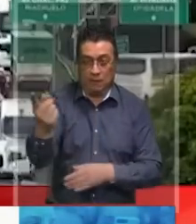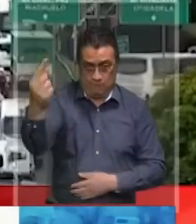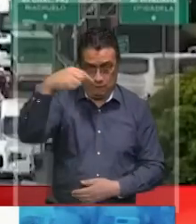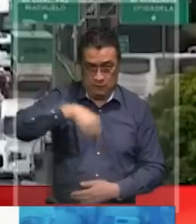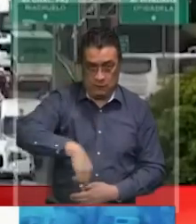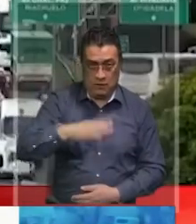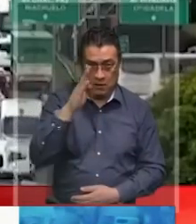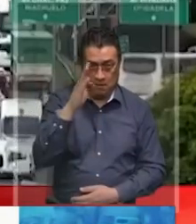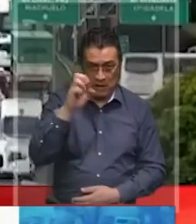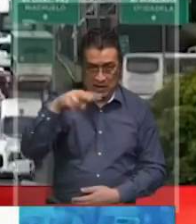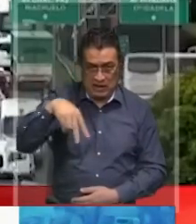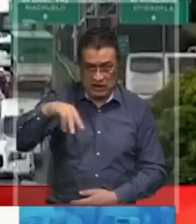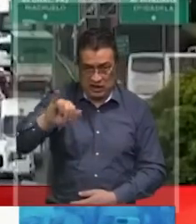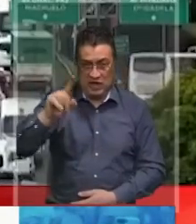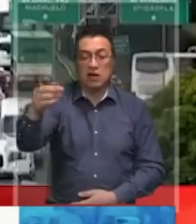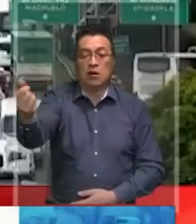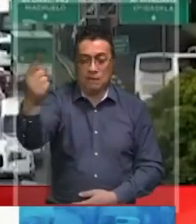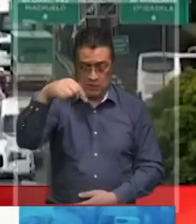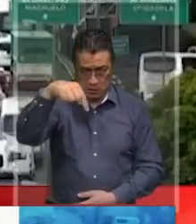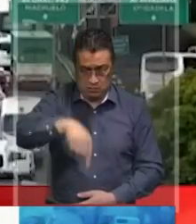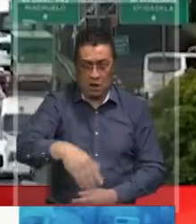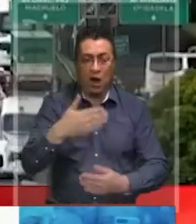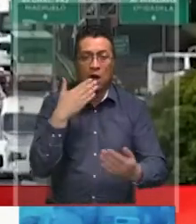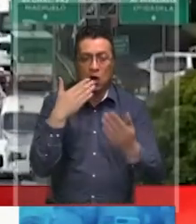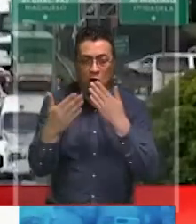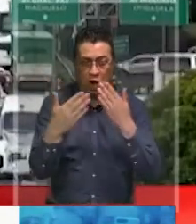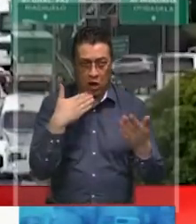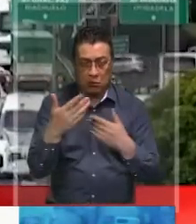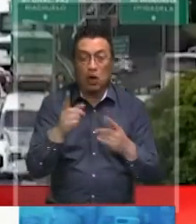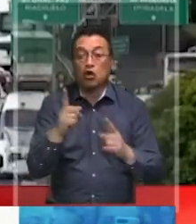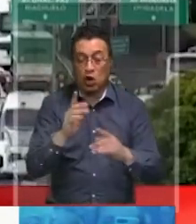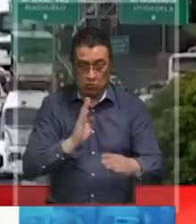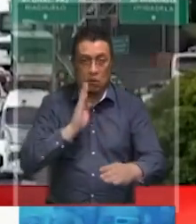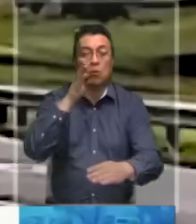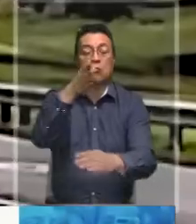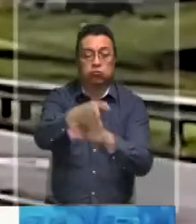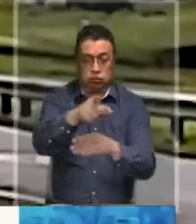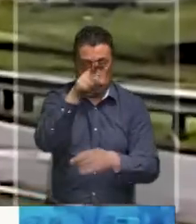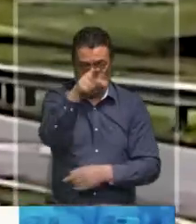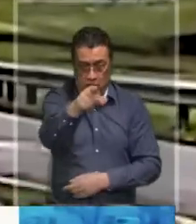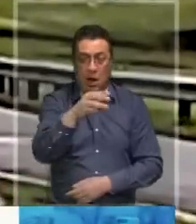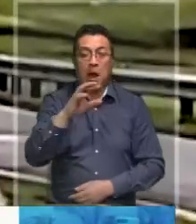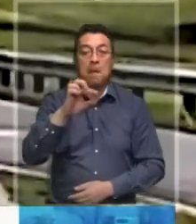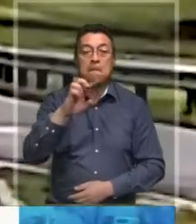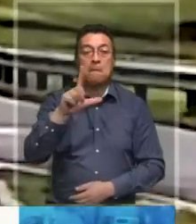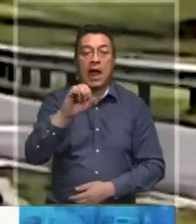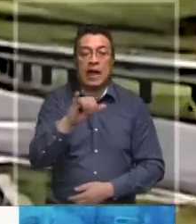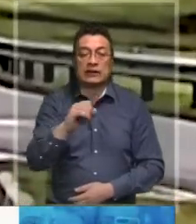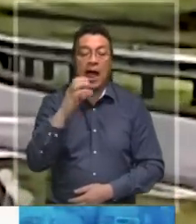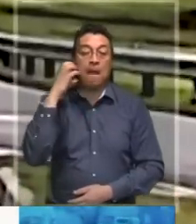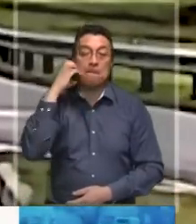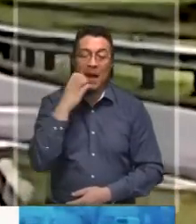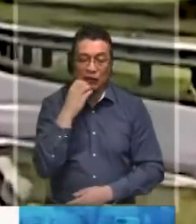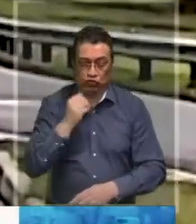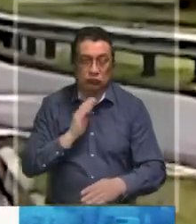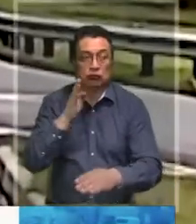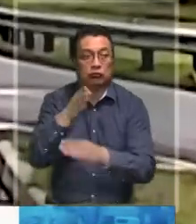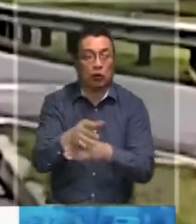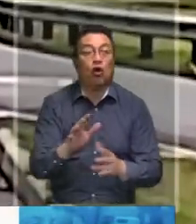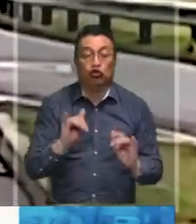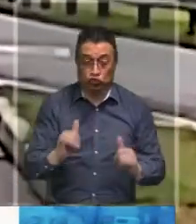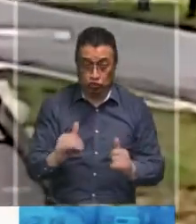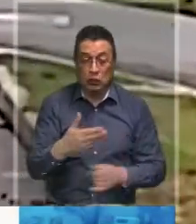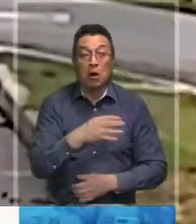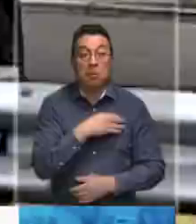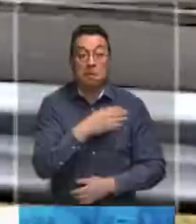venga Bernie hasta el mediodía, le damos el tiempo. Si no, acá lo vamos a Plaza de Mayo a romperle la bola al presidente. Y hasta ahí llegó, antes del mediodía